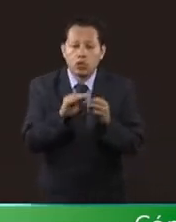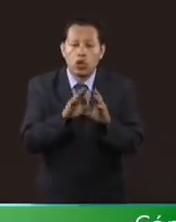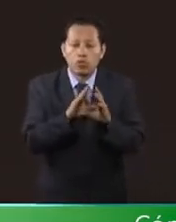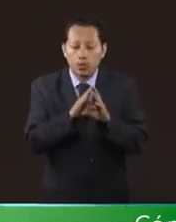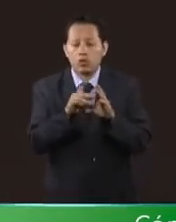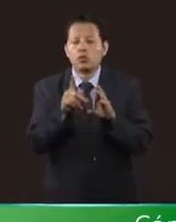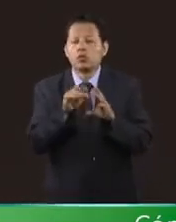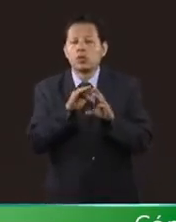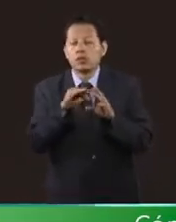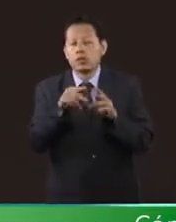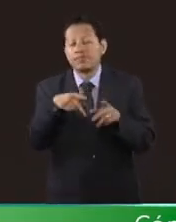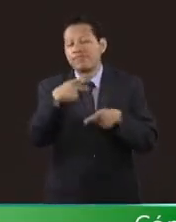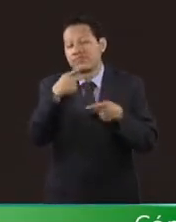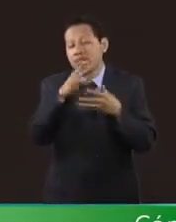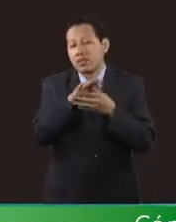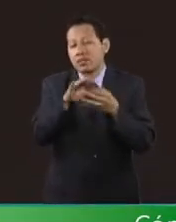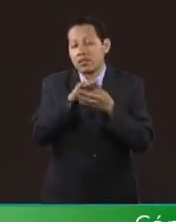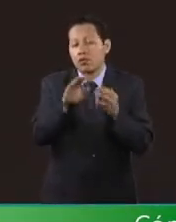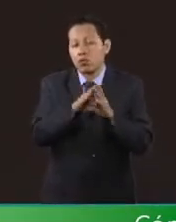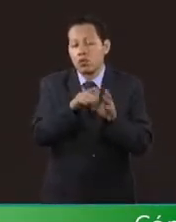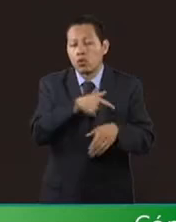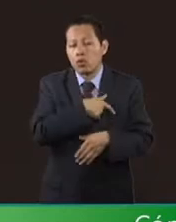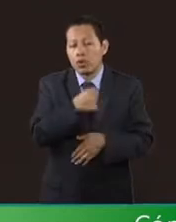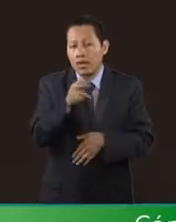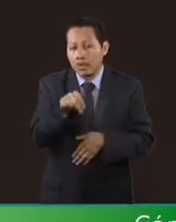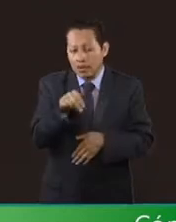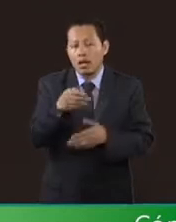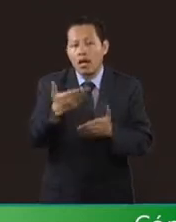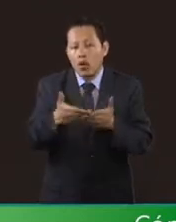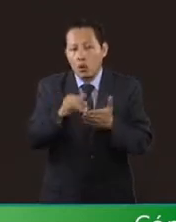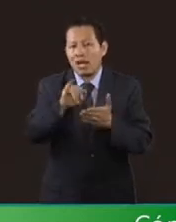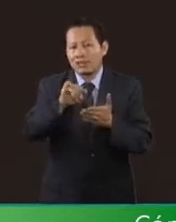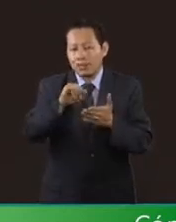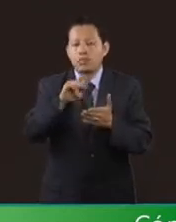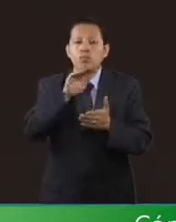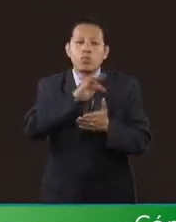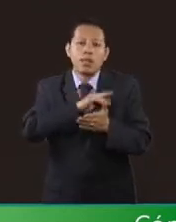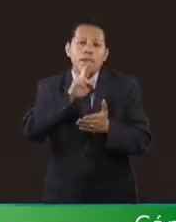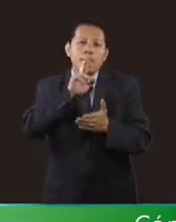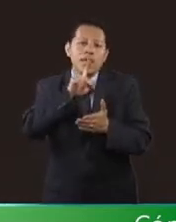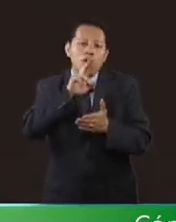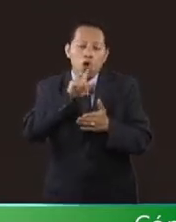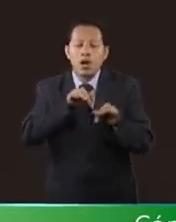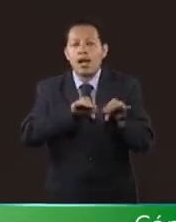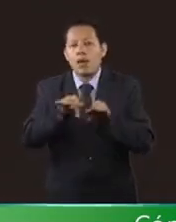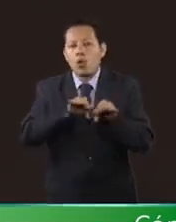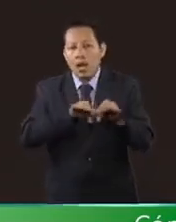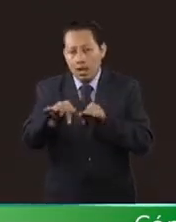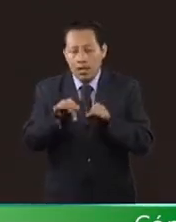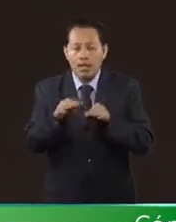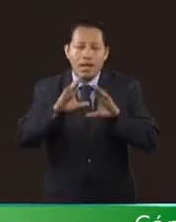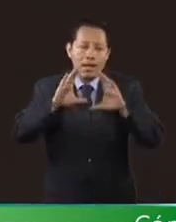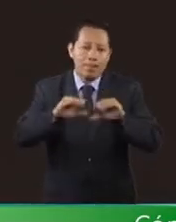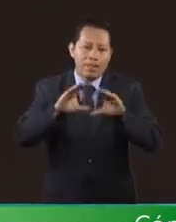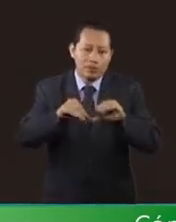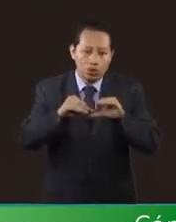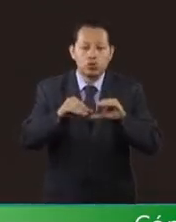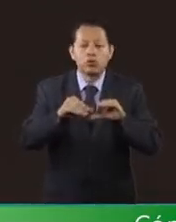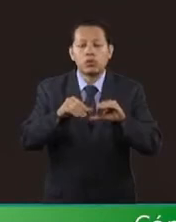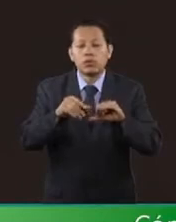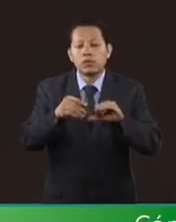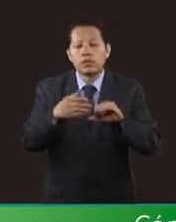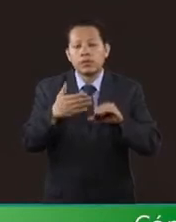tribuna de que la Guardia Nacional ahora sí va a tener mejores condiciones laborales, capacitación,